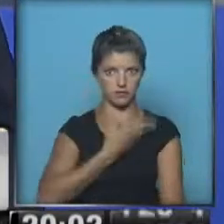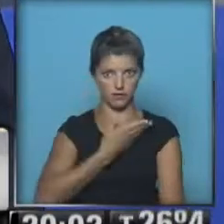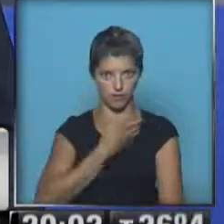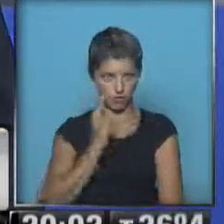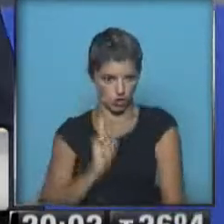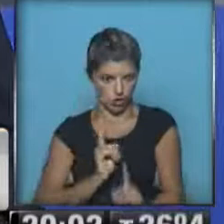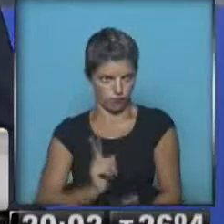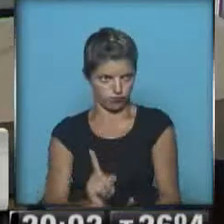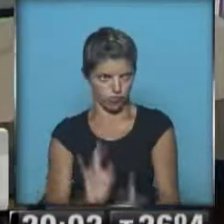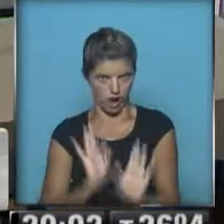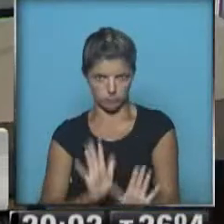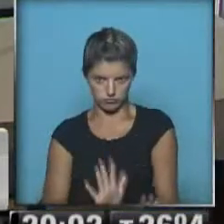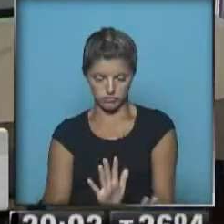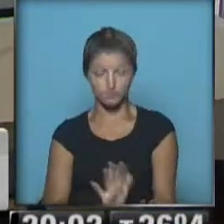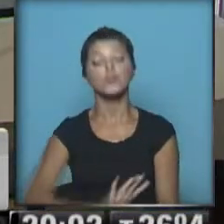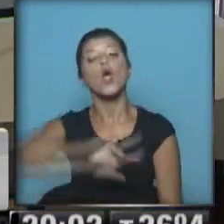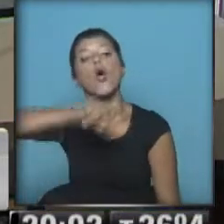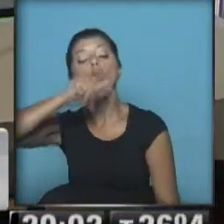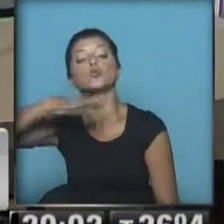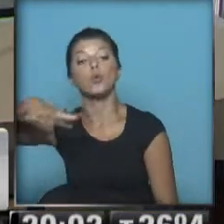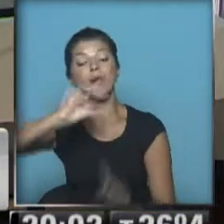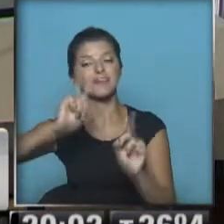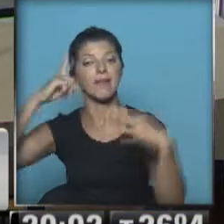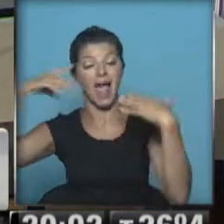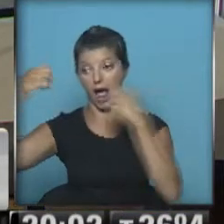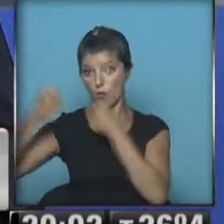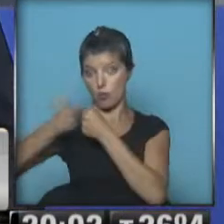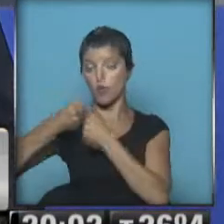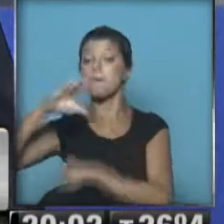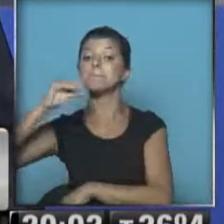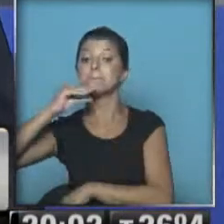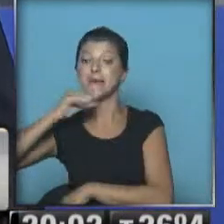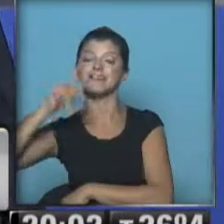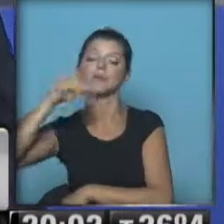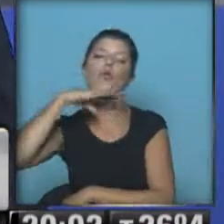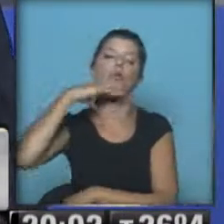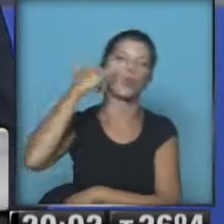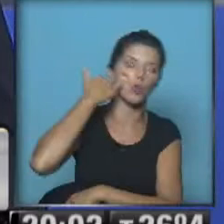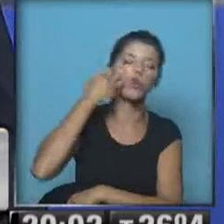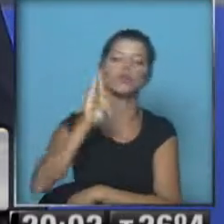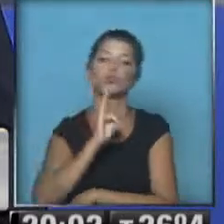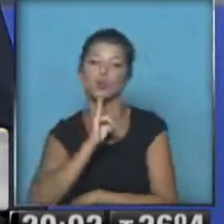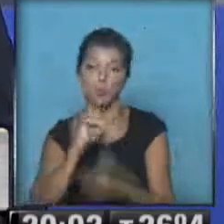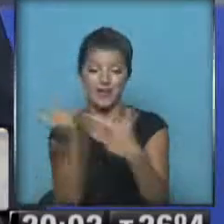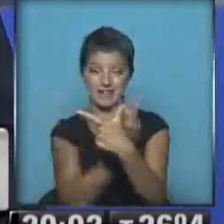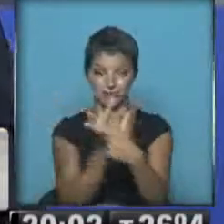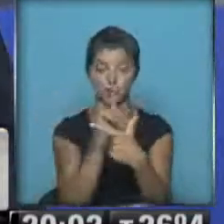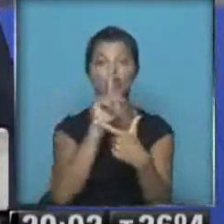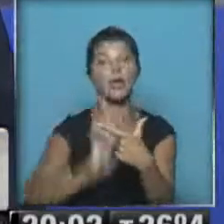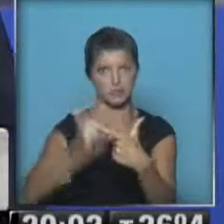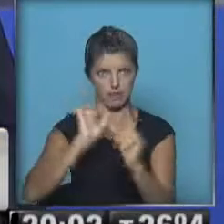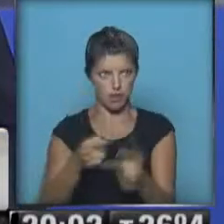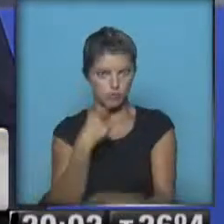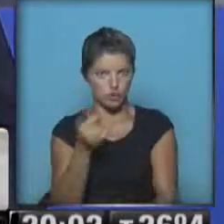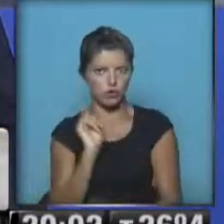van a cambiar. Otros distritos que han hecho acuerdos con Massa, como en Jujuy y en Tucumán, también han dicho que no